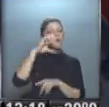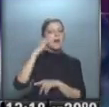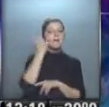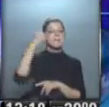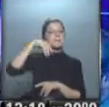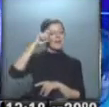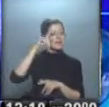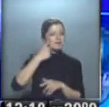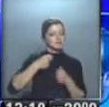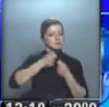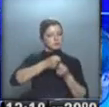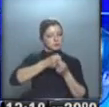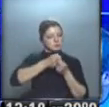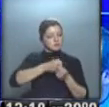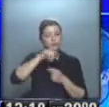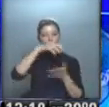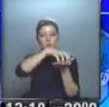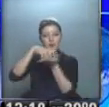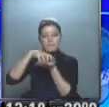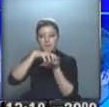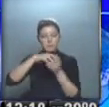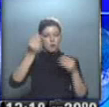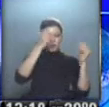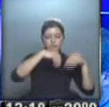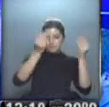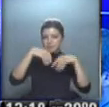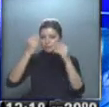provincias, fundiéndolos también al no darle el fútbol cuando tenían